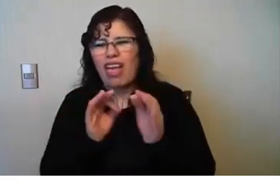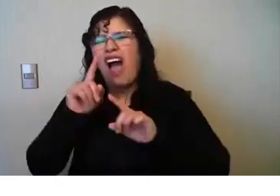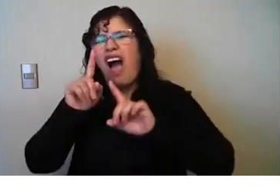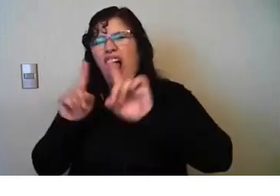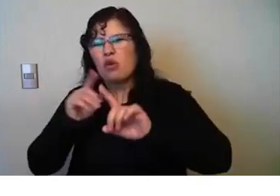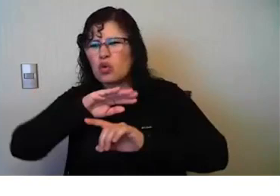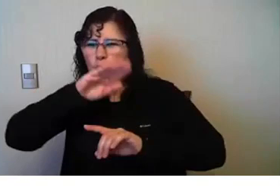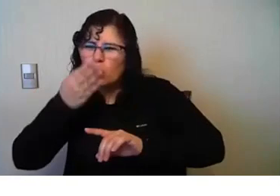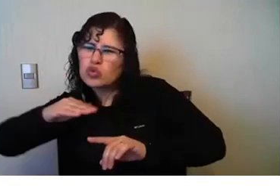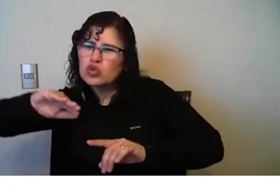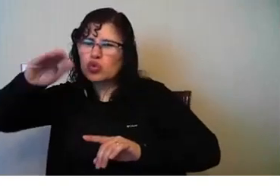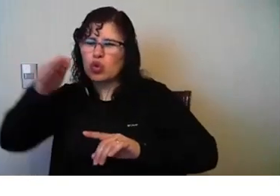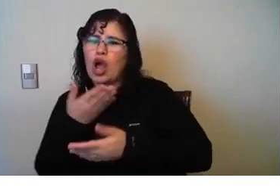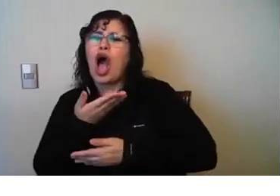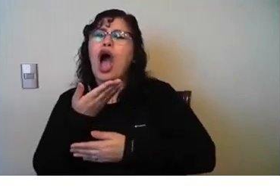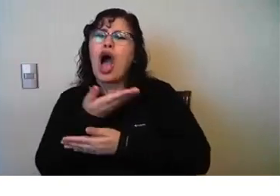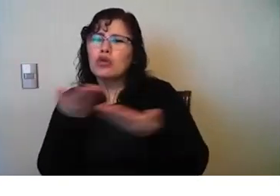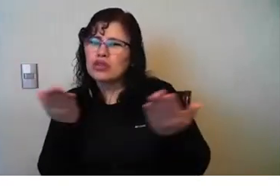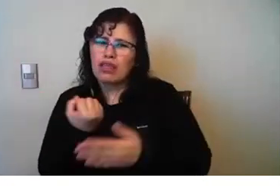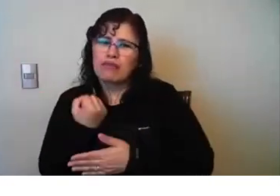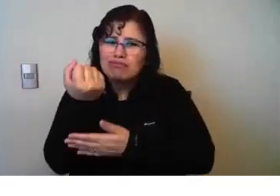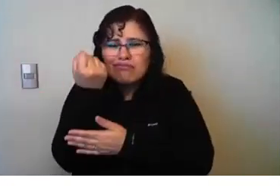servir como referencia.